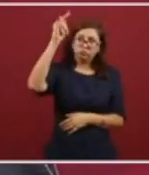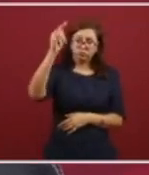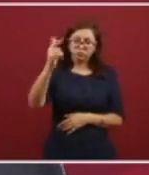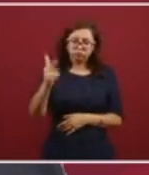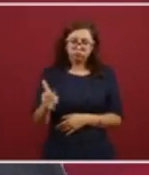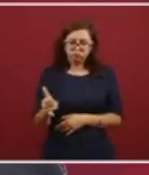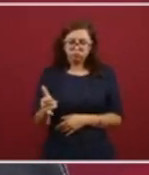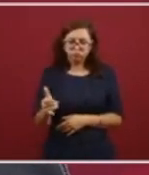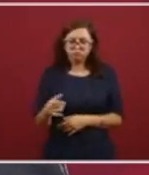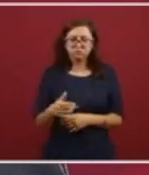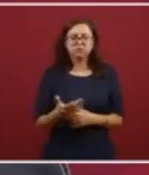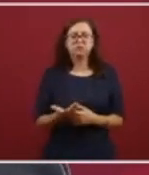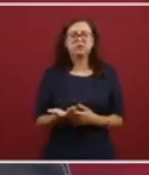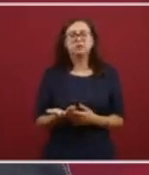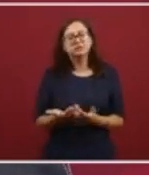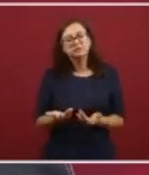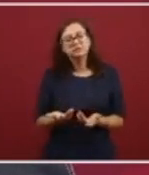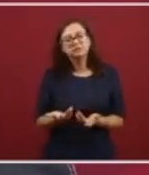Porque